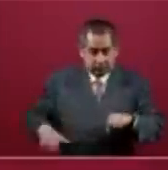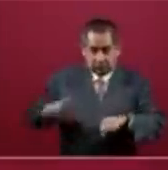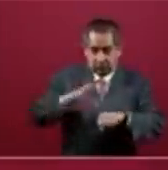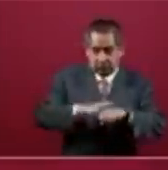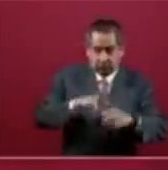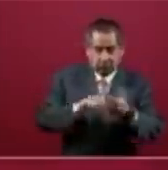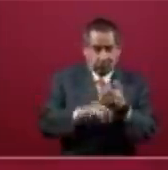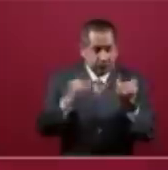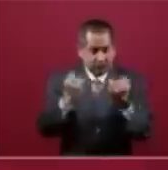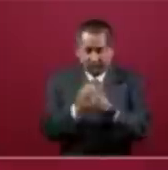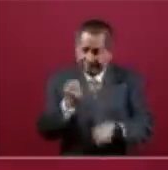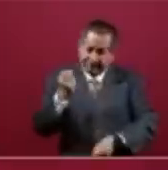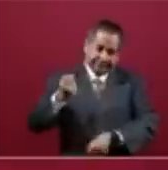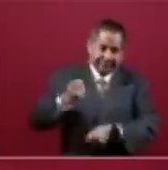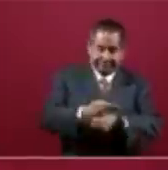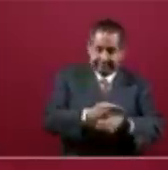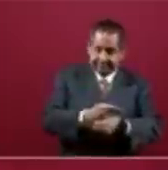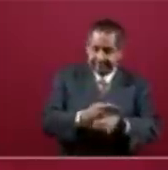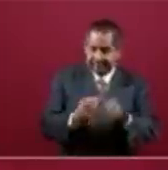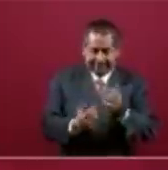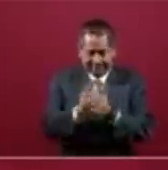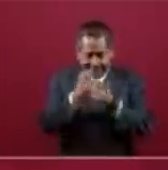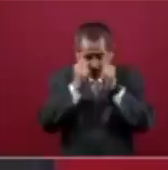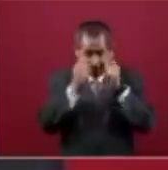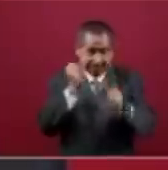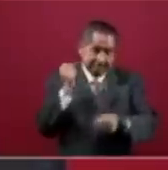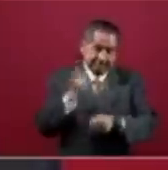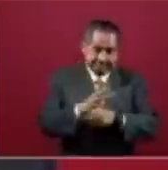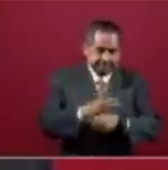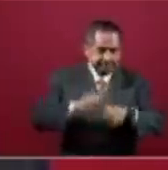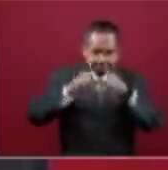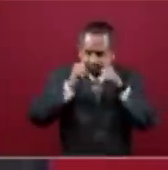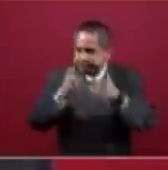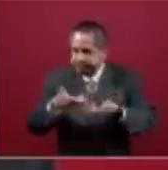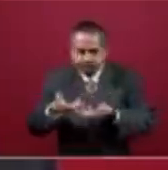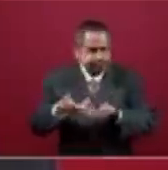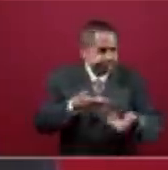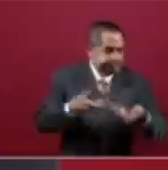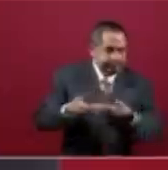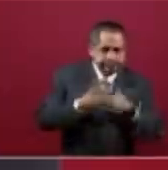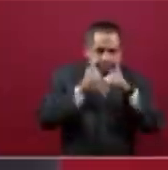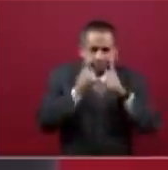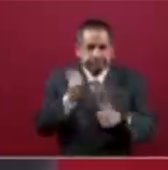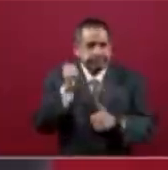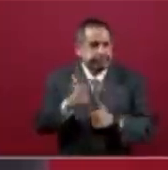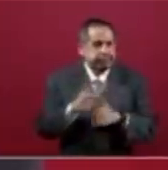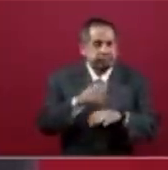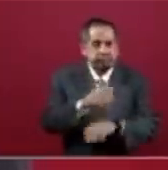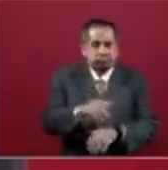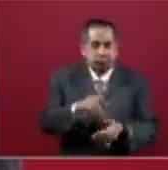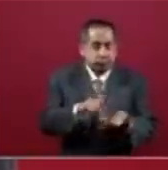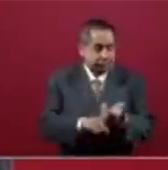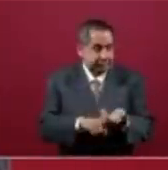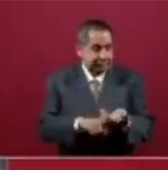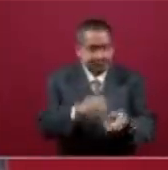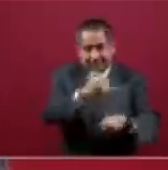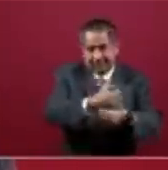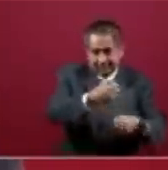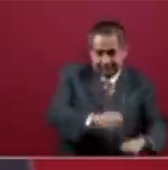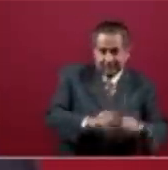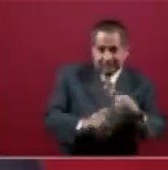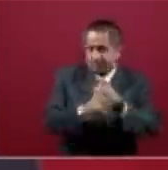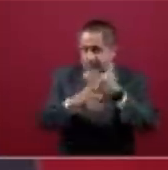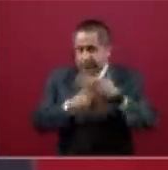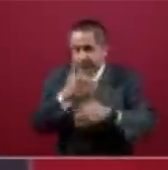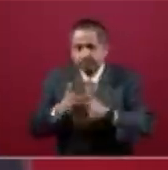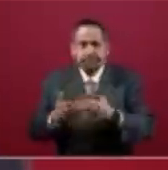estamos temprano atendiendo el problema de la inseguridad y de la violencia,